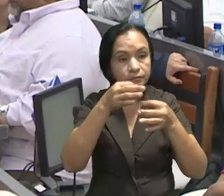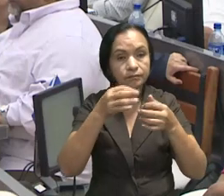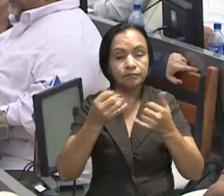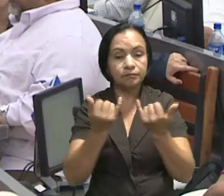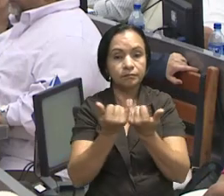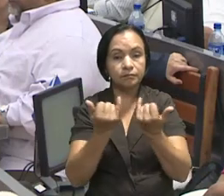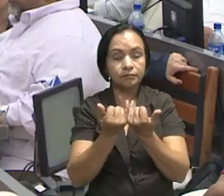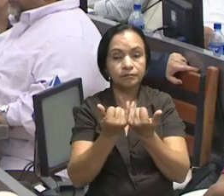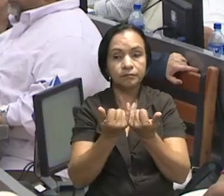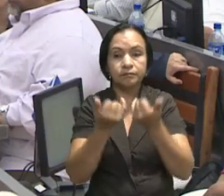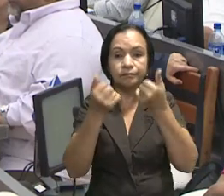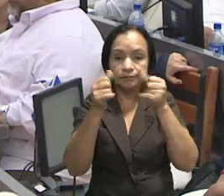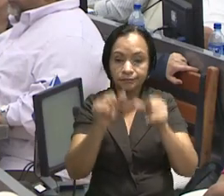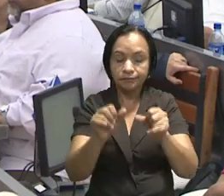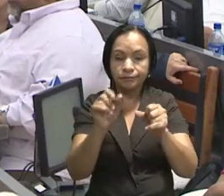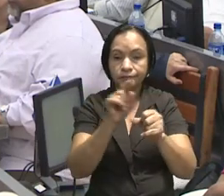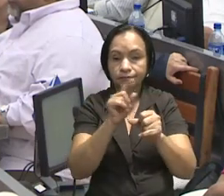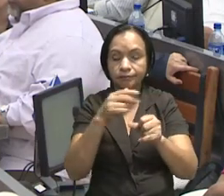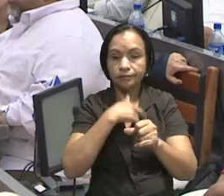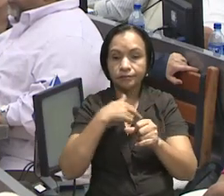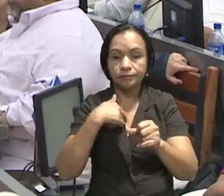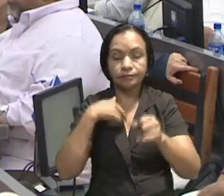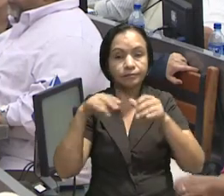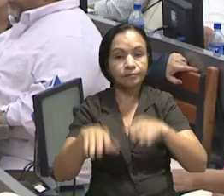tampoco lo estamos cumpliendo.